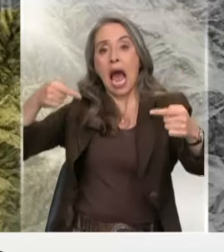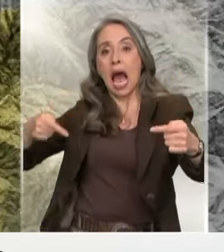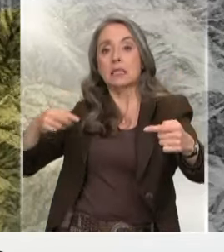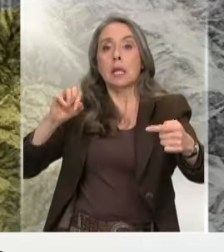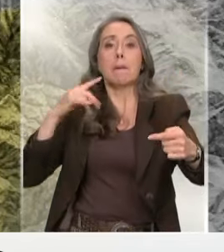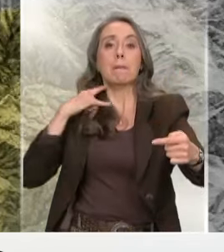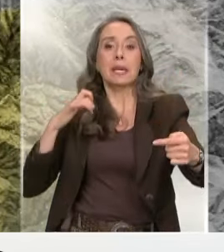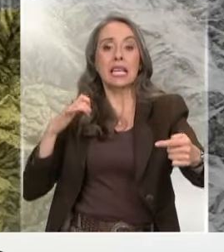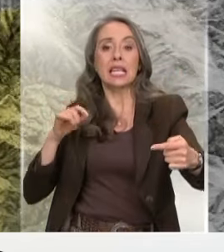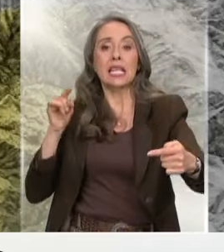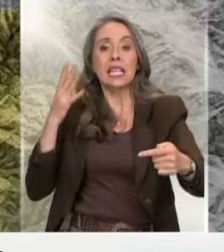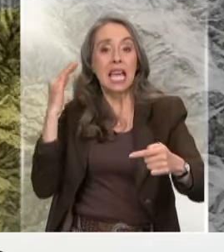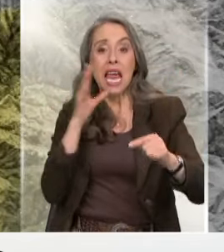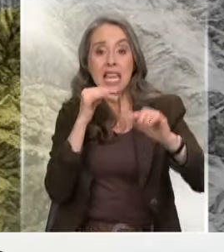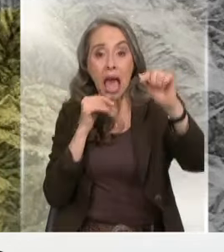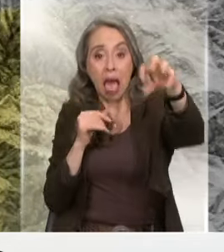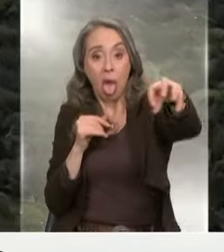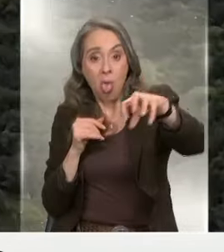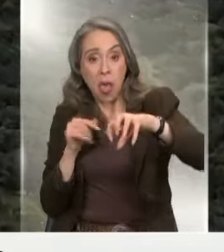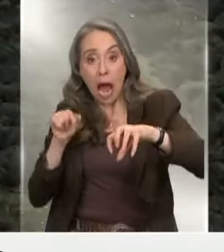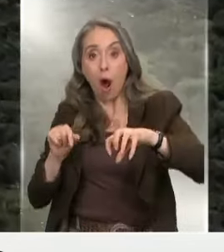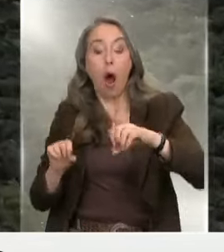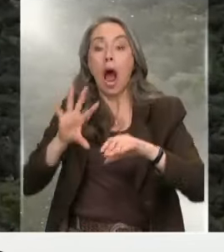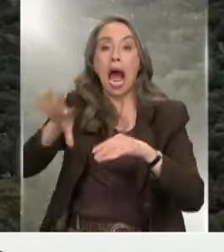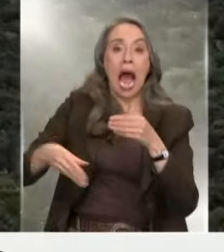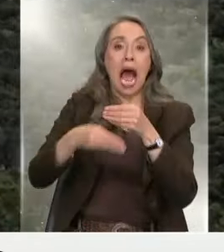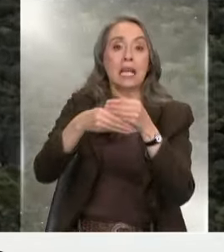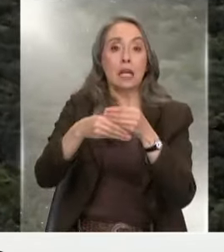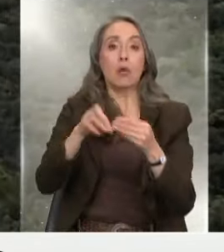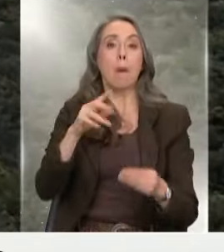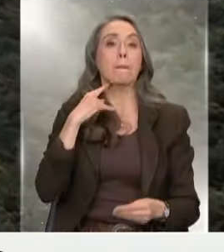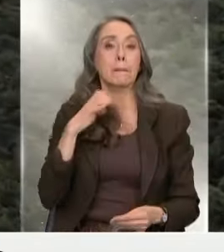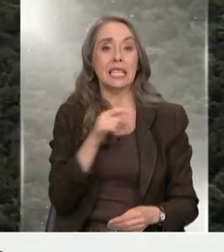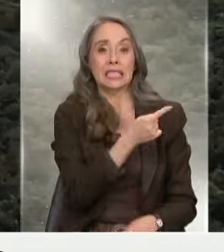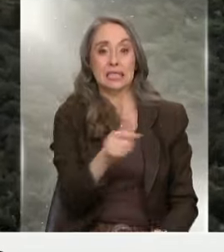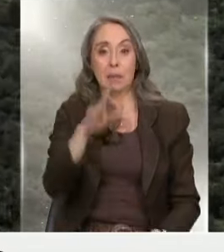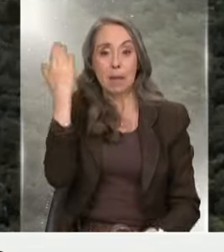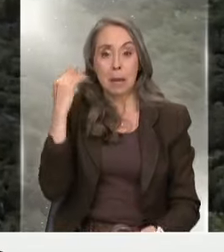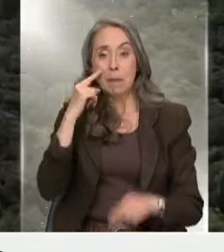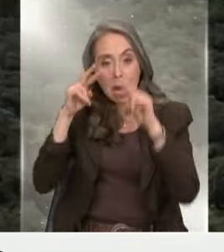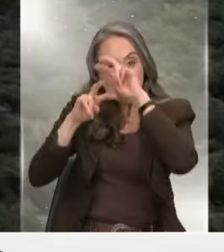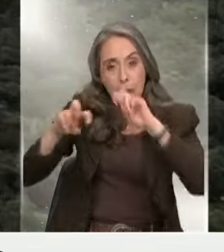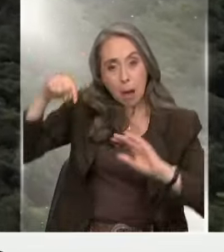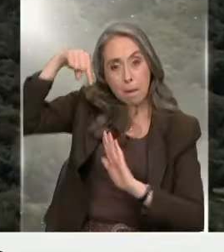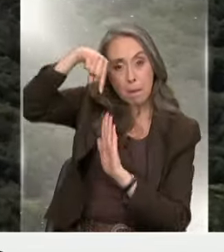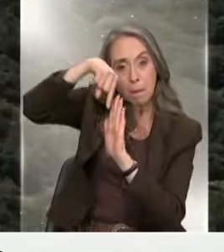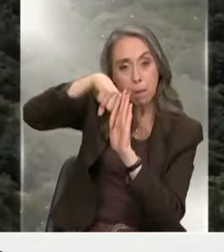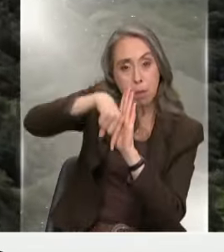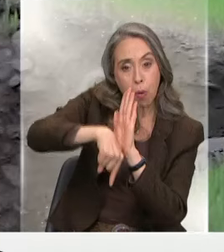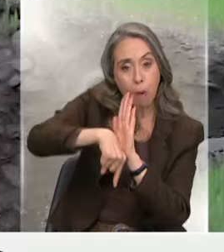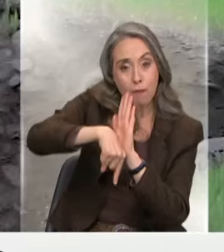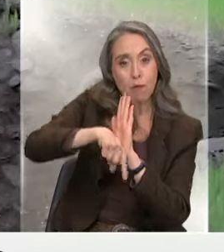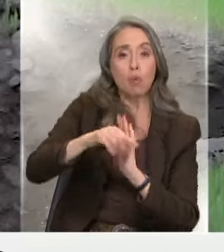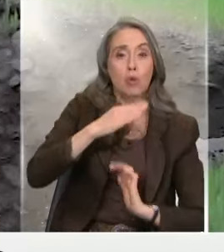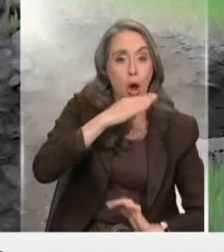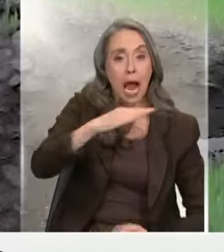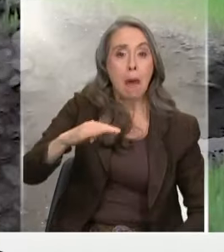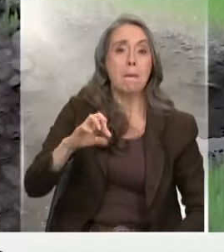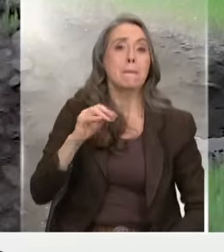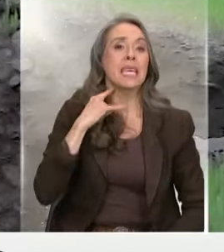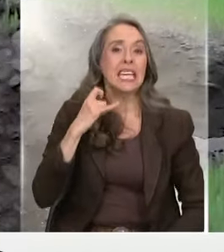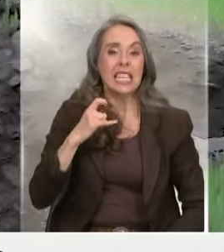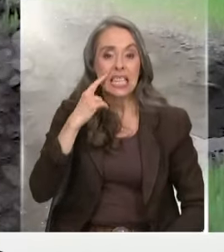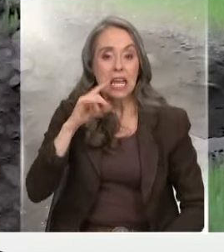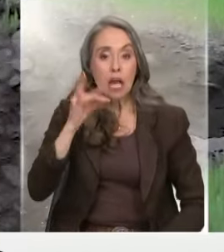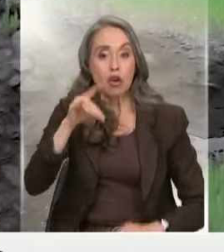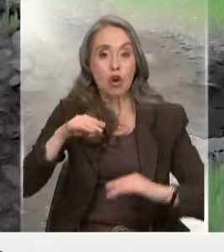comuna recién entró al registro la semana pasada, luego de que expertos excavaran las profundidades de este sector rural,